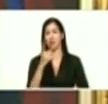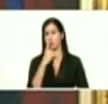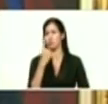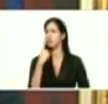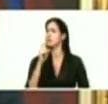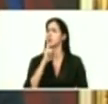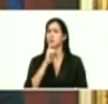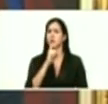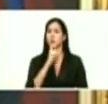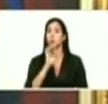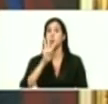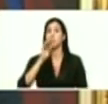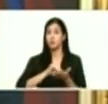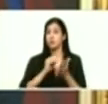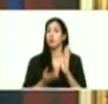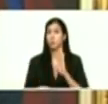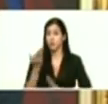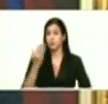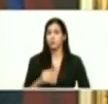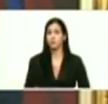cuatro aumentos difícil